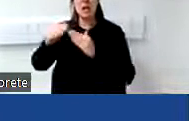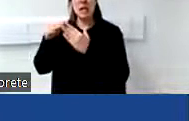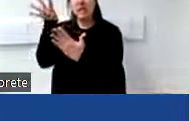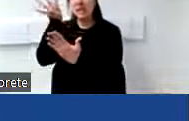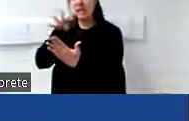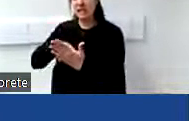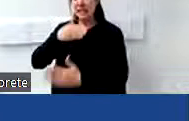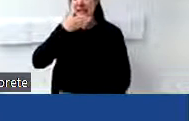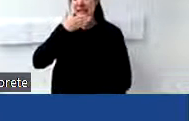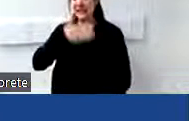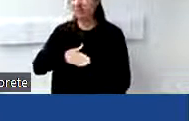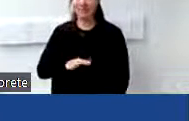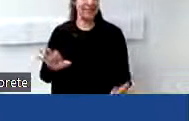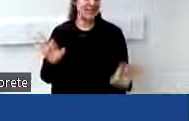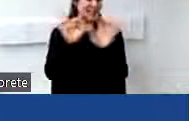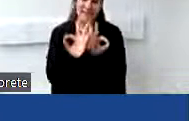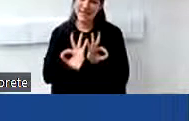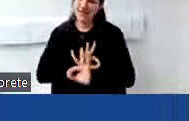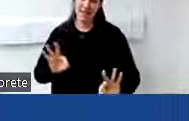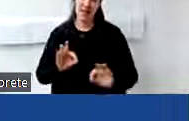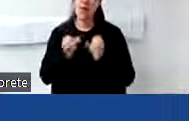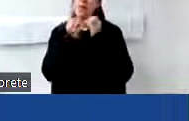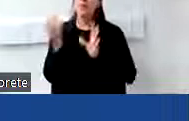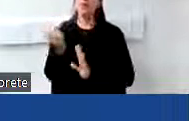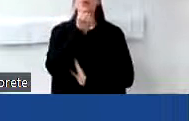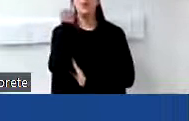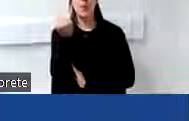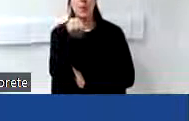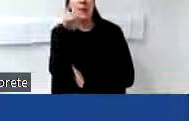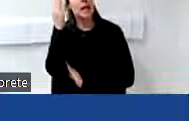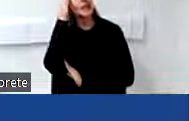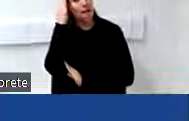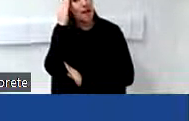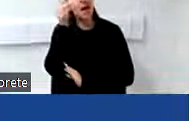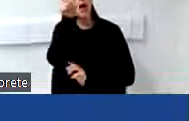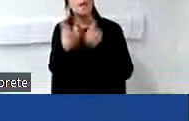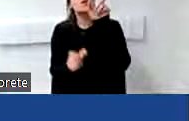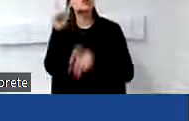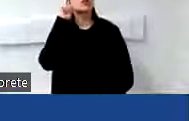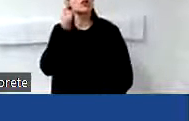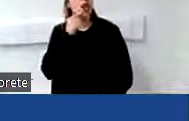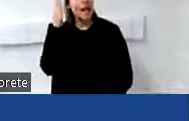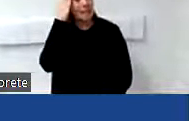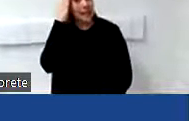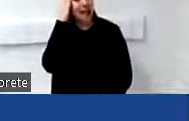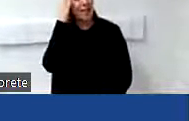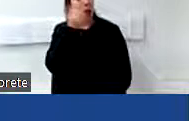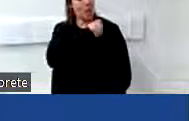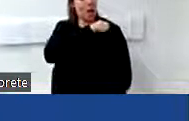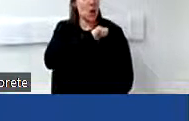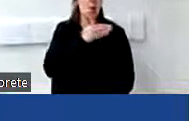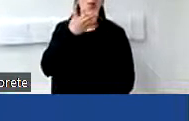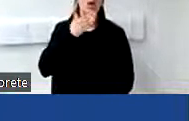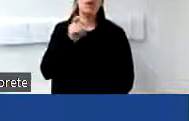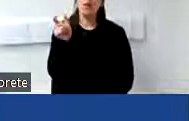respuestas, ¿sí? Entonces, por eso es bien importante chequear si la persona maneja el idioma español o por lo pronto entiende algo.